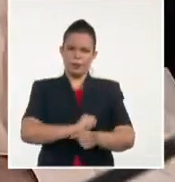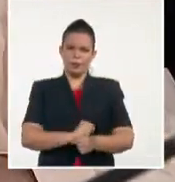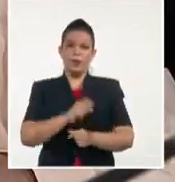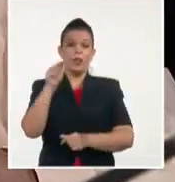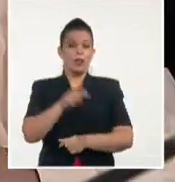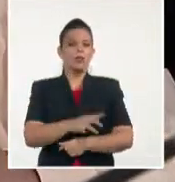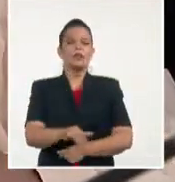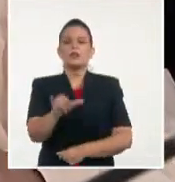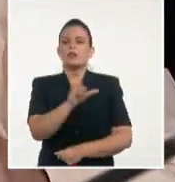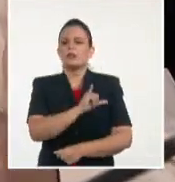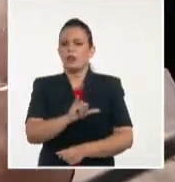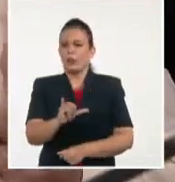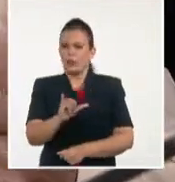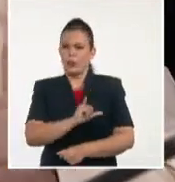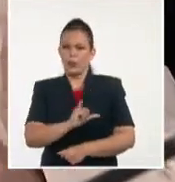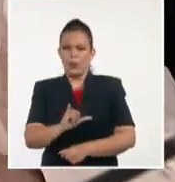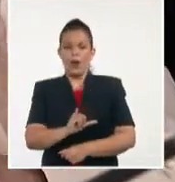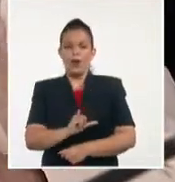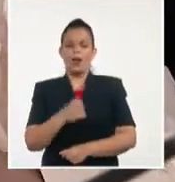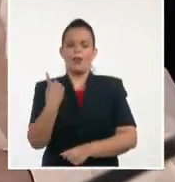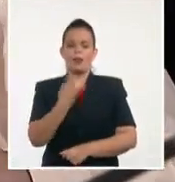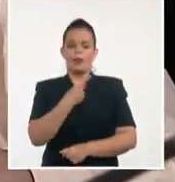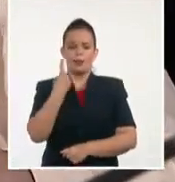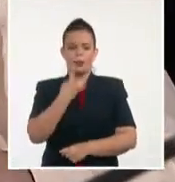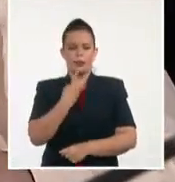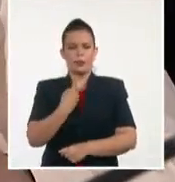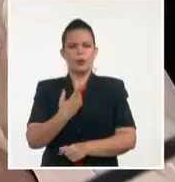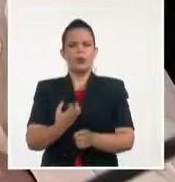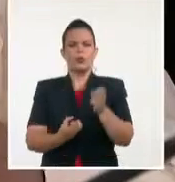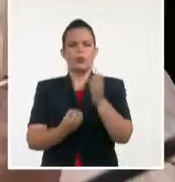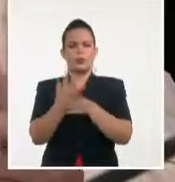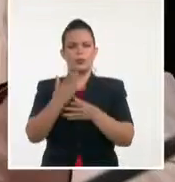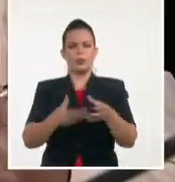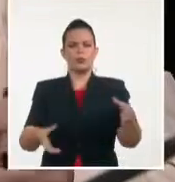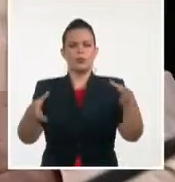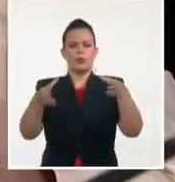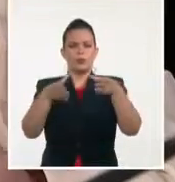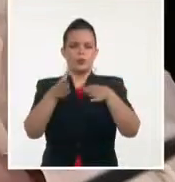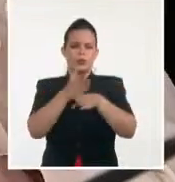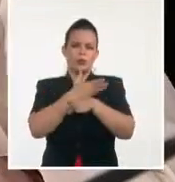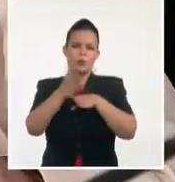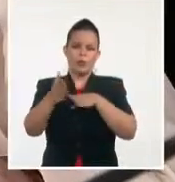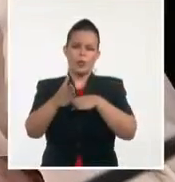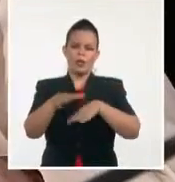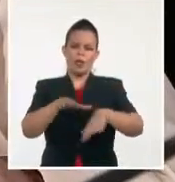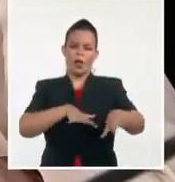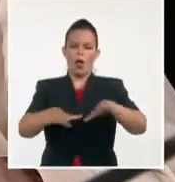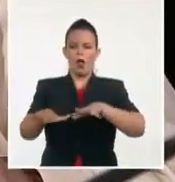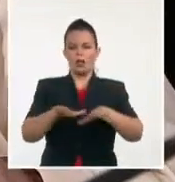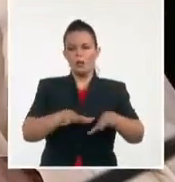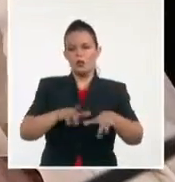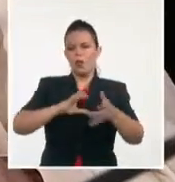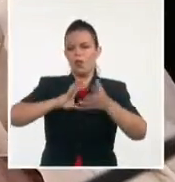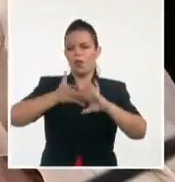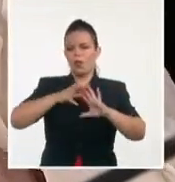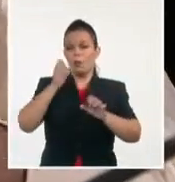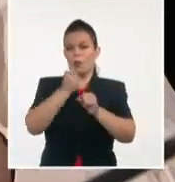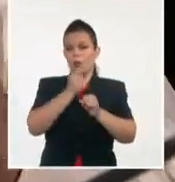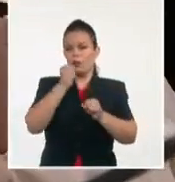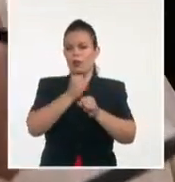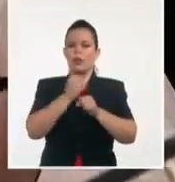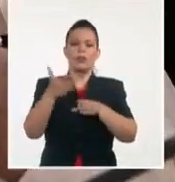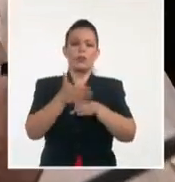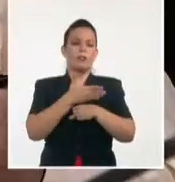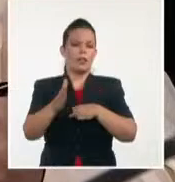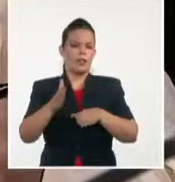también en función de crear un grupo de condiciones y una dinámica de trabajo también diferente, porque